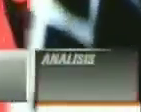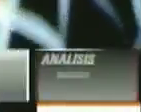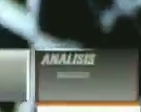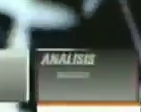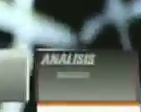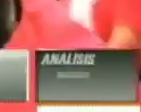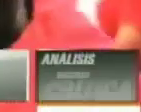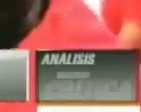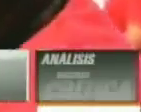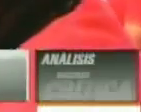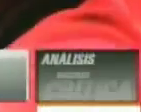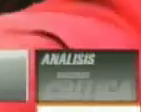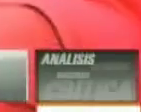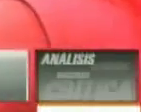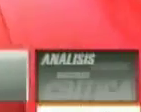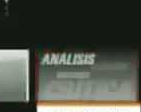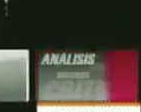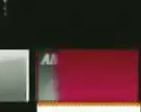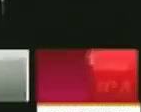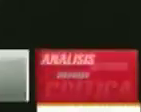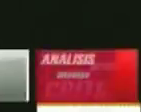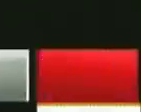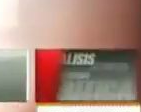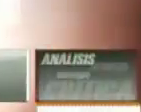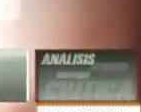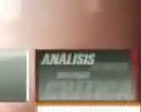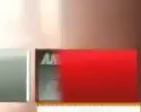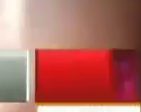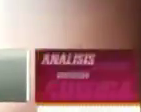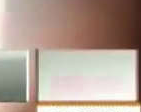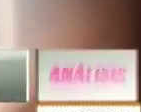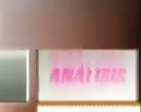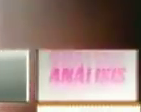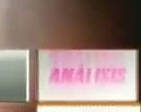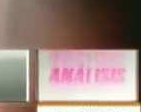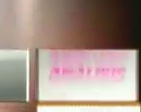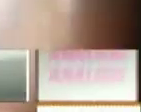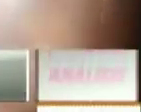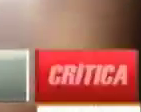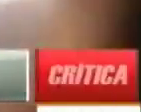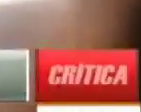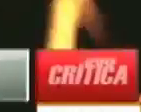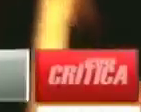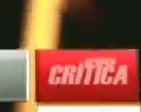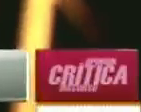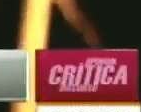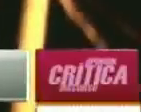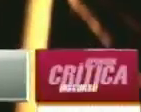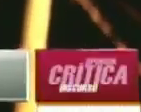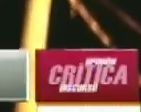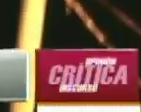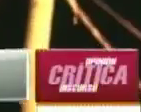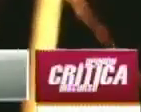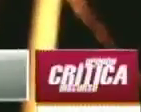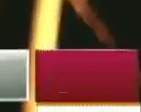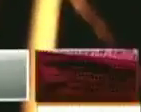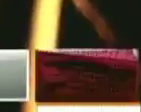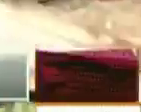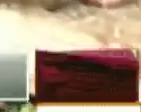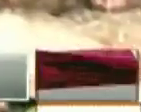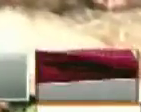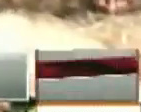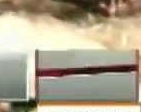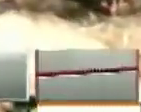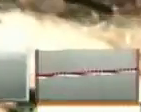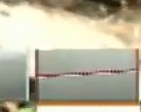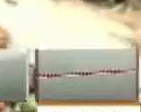patria, venceremos, ya está escrita la victoria en el corazón del pueblo, que es el motor de la historia, porque aquí en este proceso nosotros